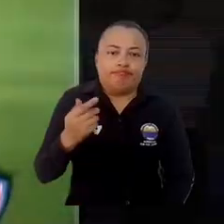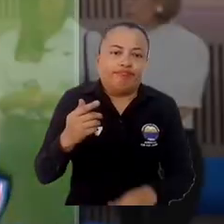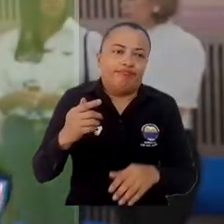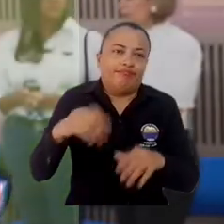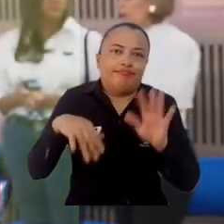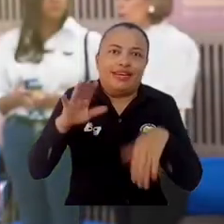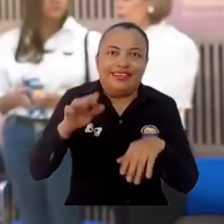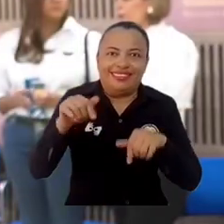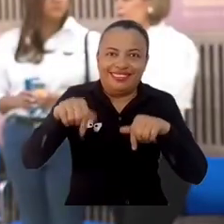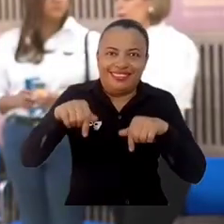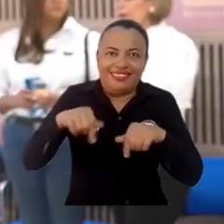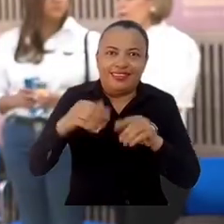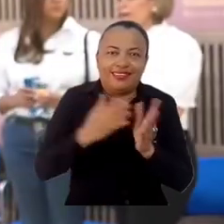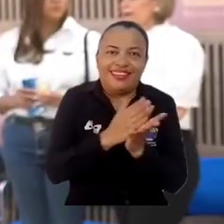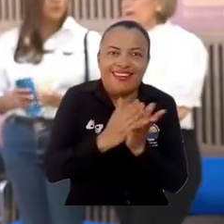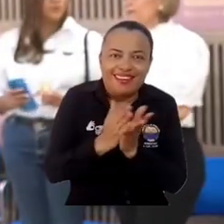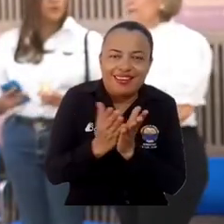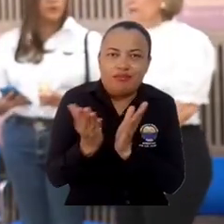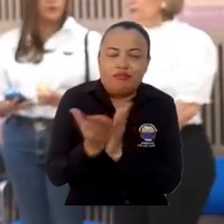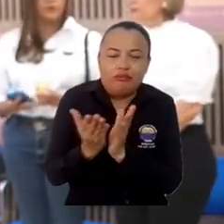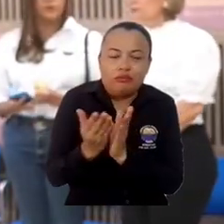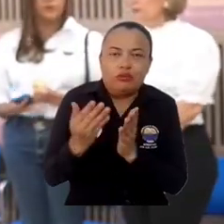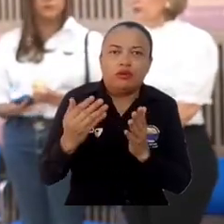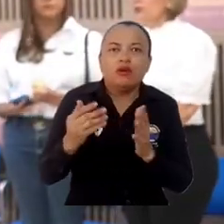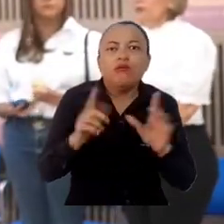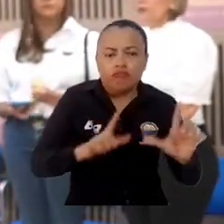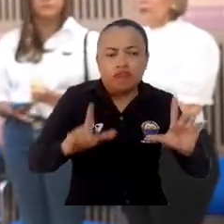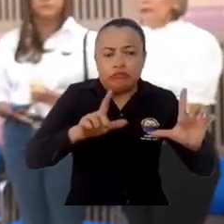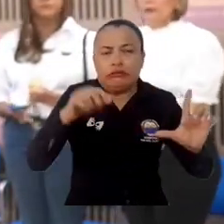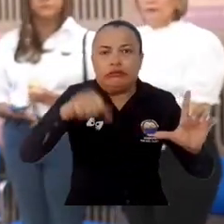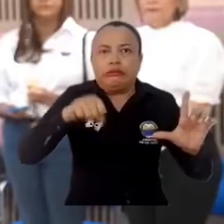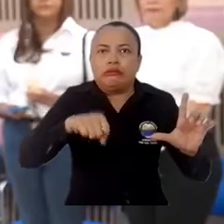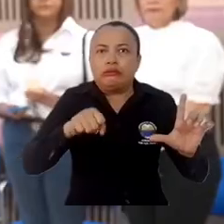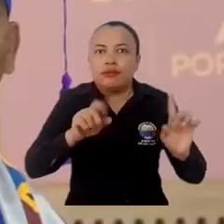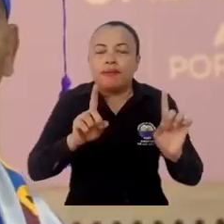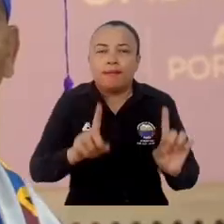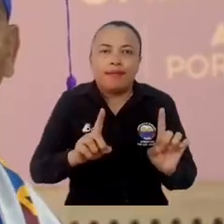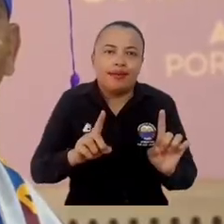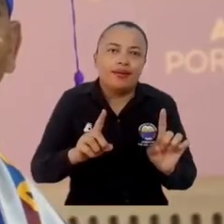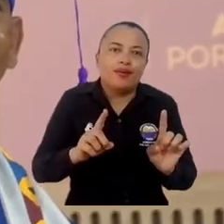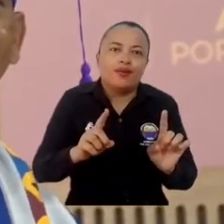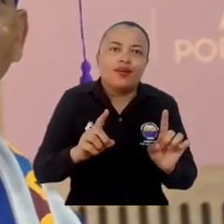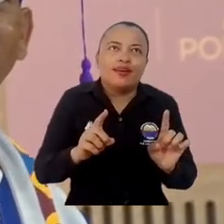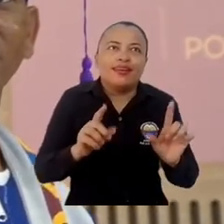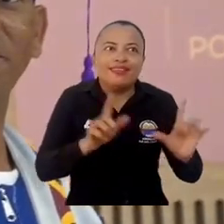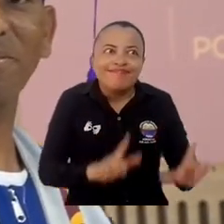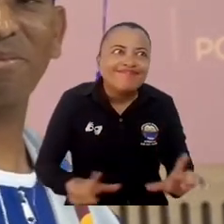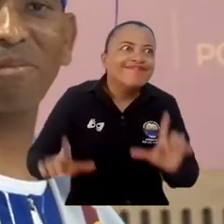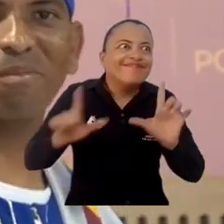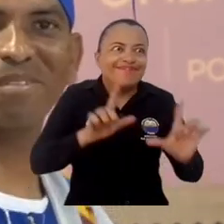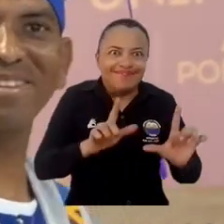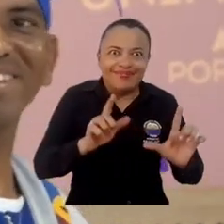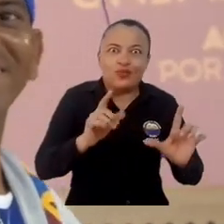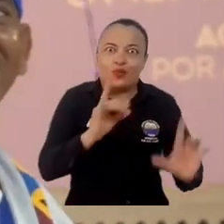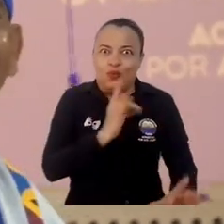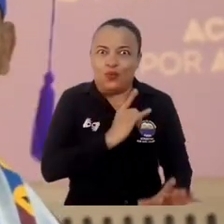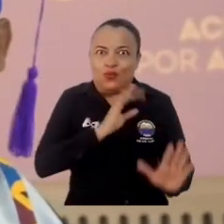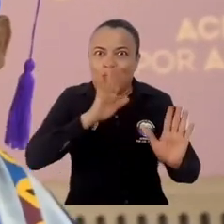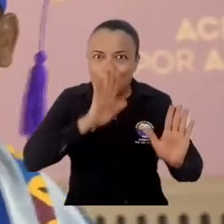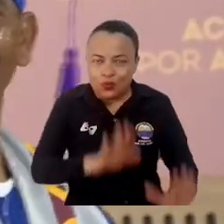Este es lo máximo que he tenido en la carrera, aparte de cualquier título, no es comparable con un